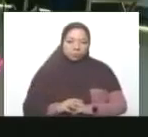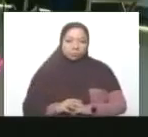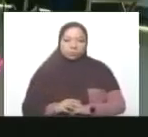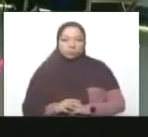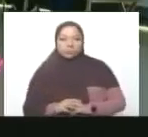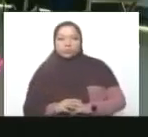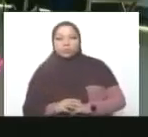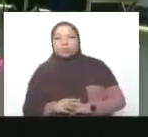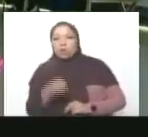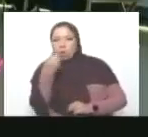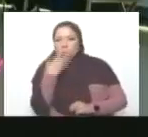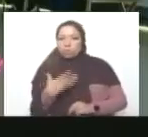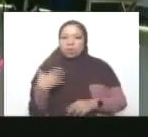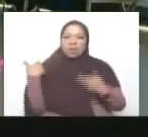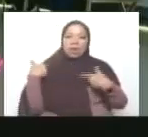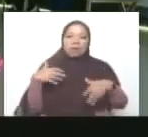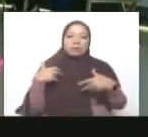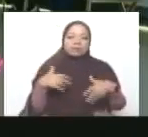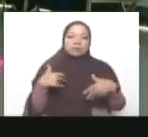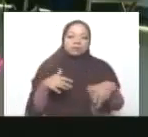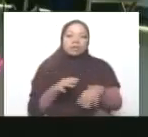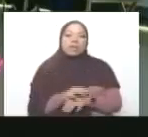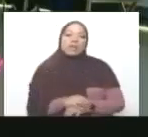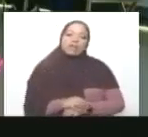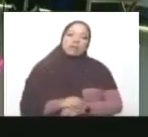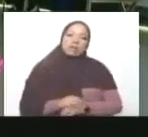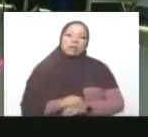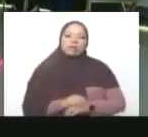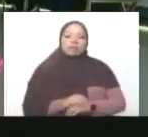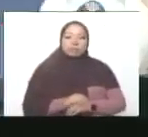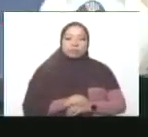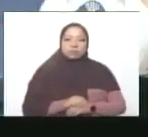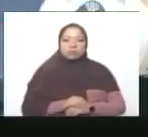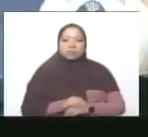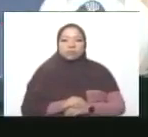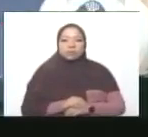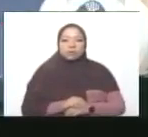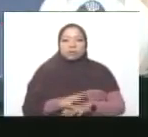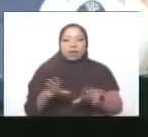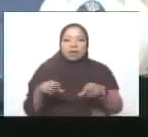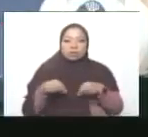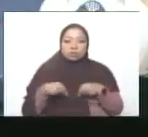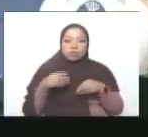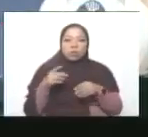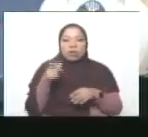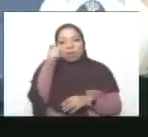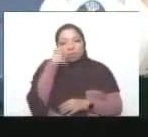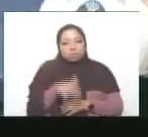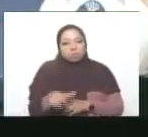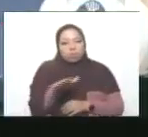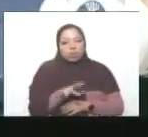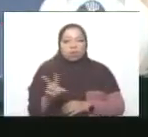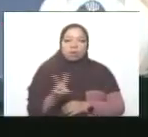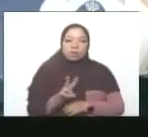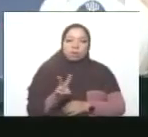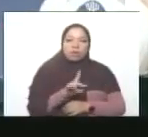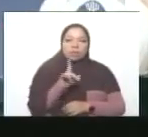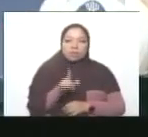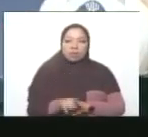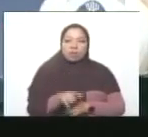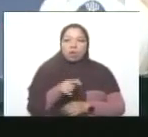buenas marchas por allá? Sí, se han hecho constantes marchas, ¿verdad? En las cuales ha asistido el Poder Popular, ¿verdad?